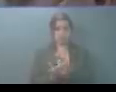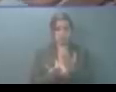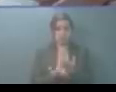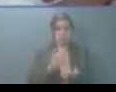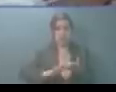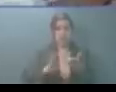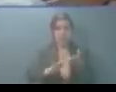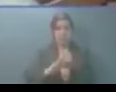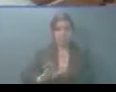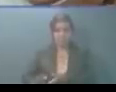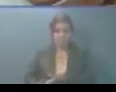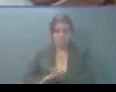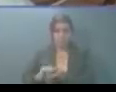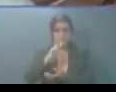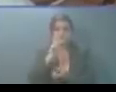de